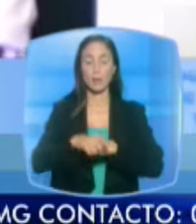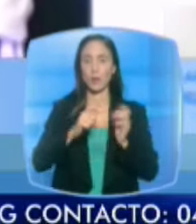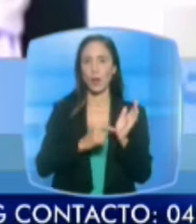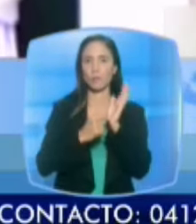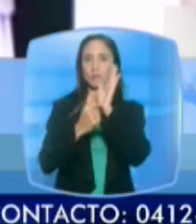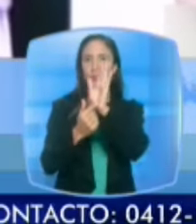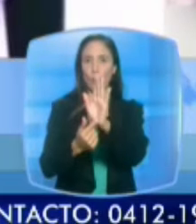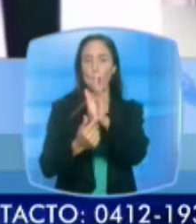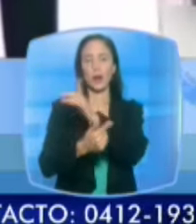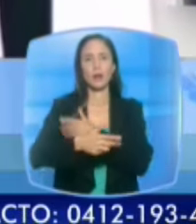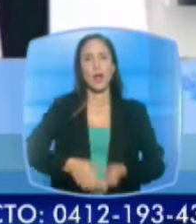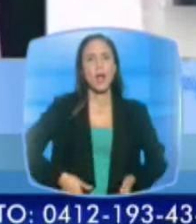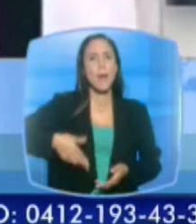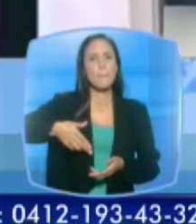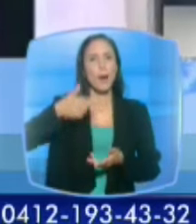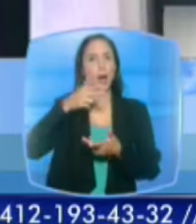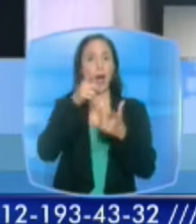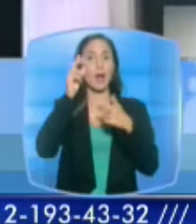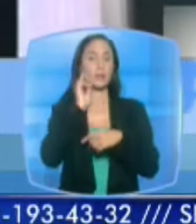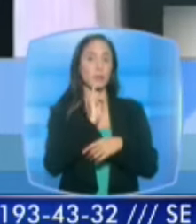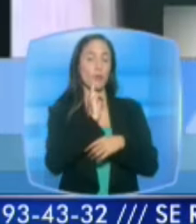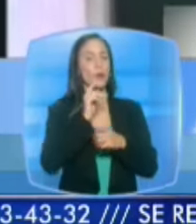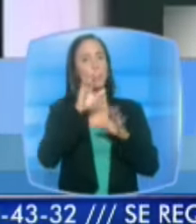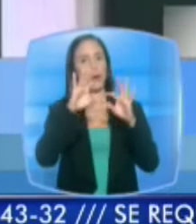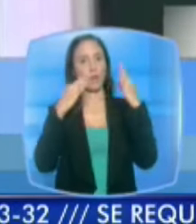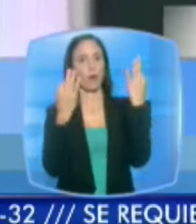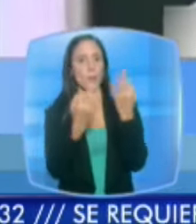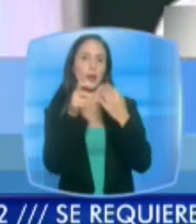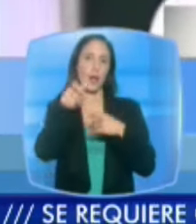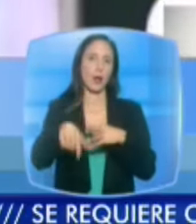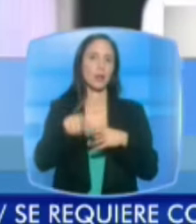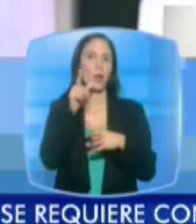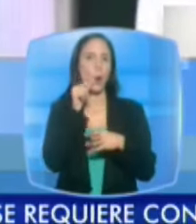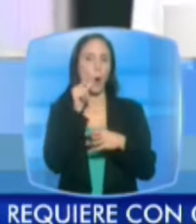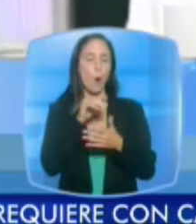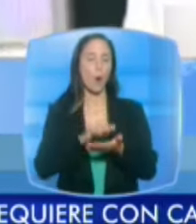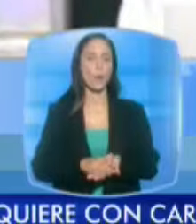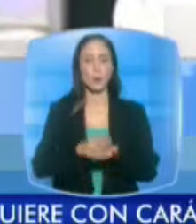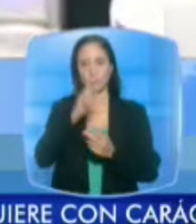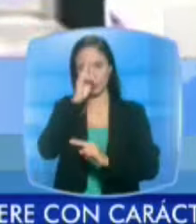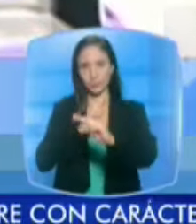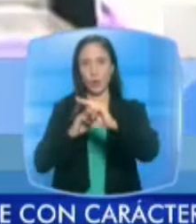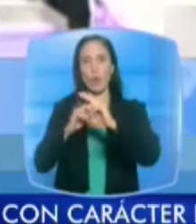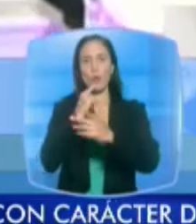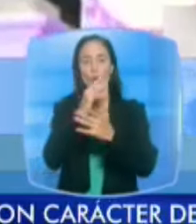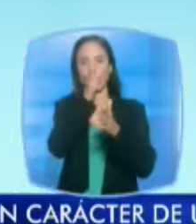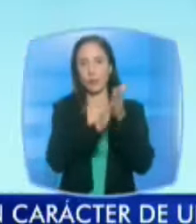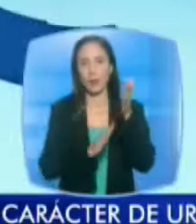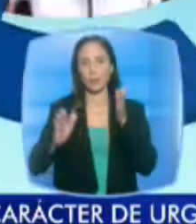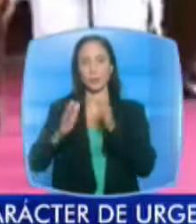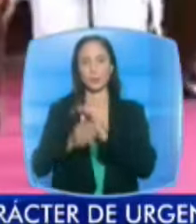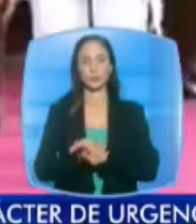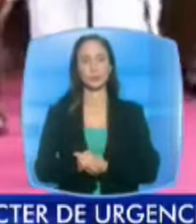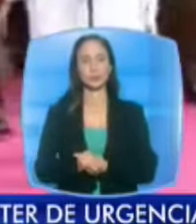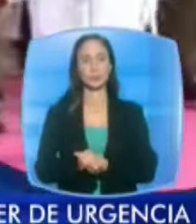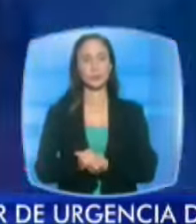de la espada del libertador Simón Bolívar a los familiares del general Domingo Antonio Cifontes.